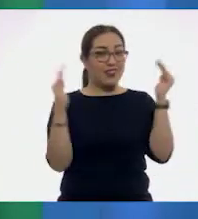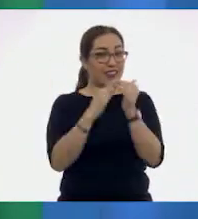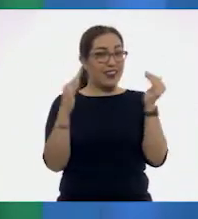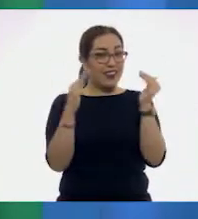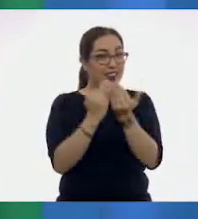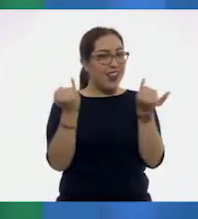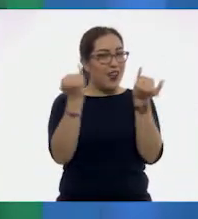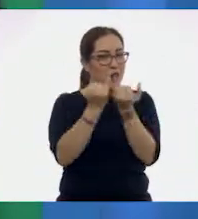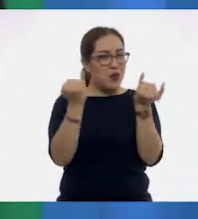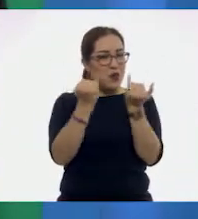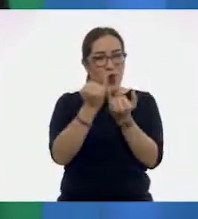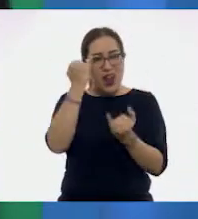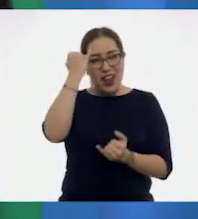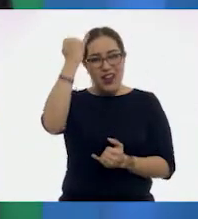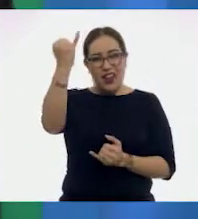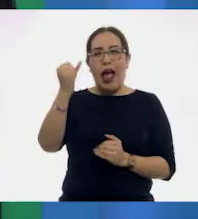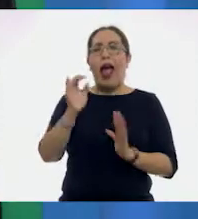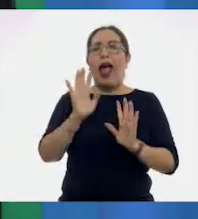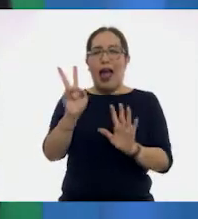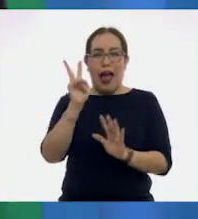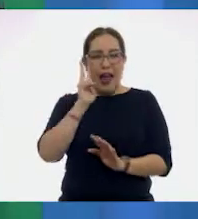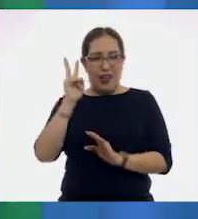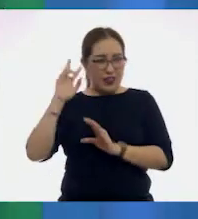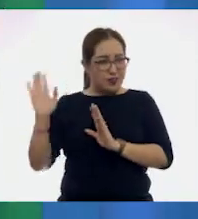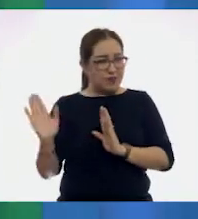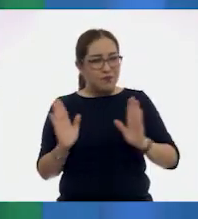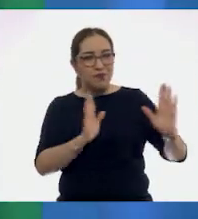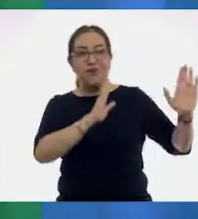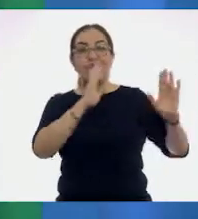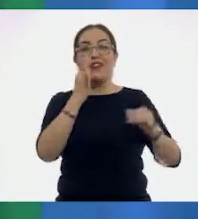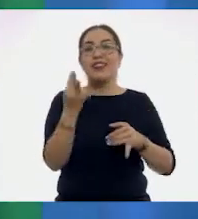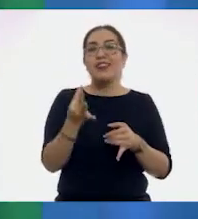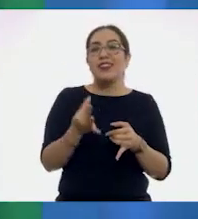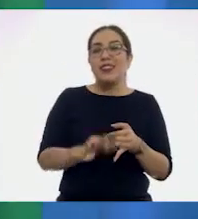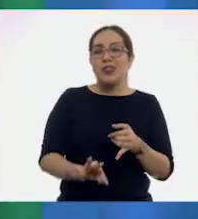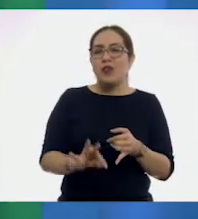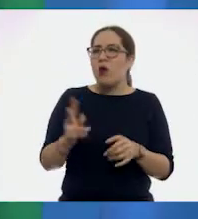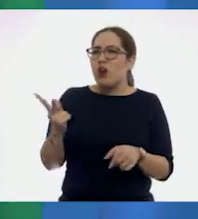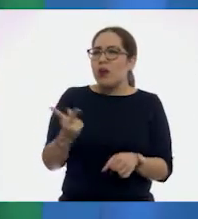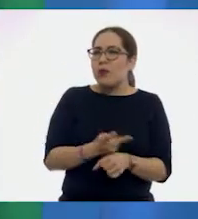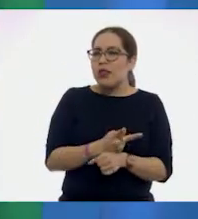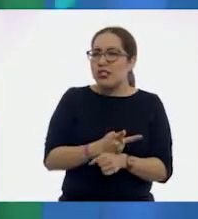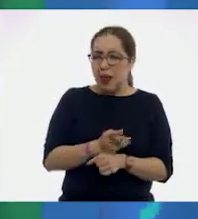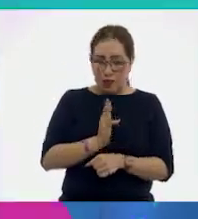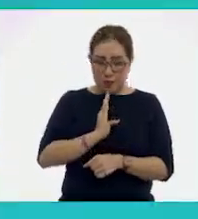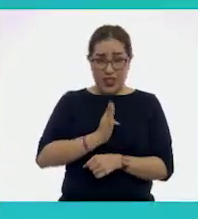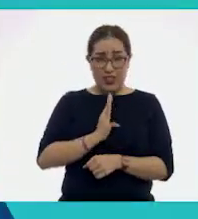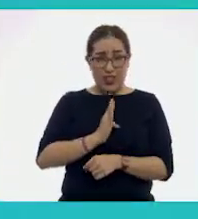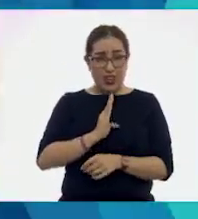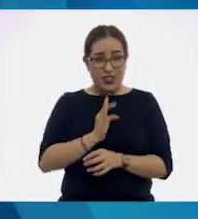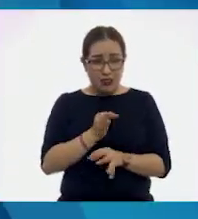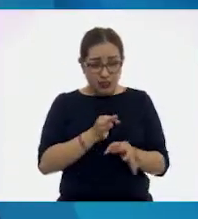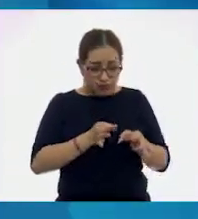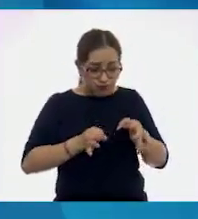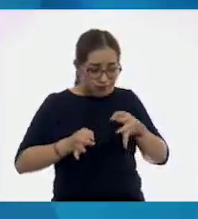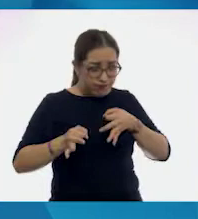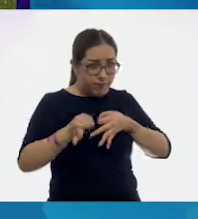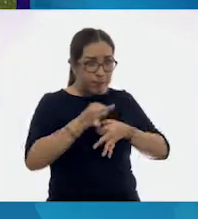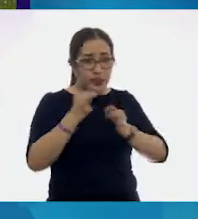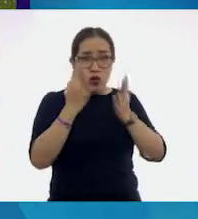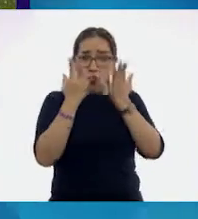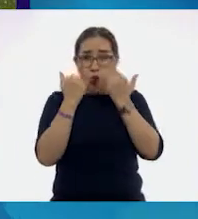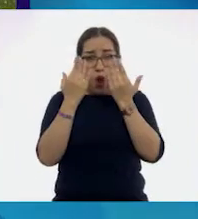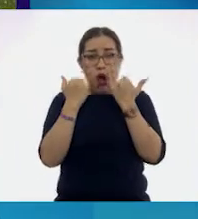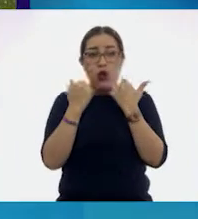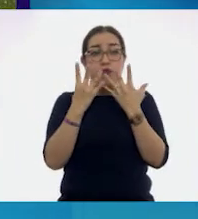pasaría. Mira, por último, ¿qué pasaría si las bacterias dejaran de existir?